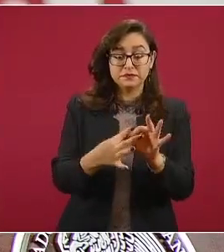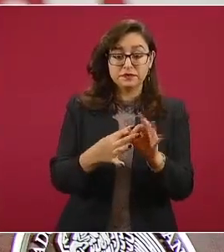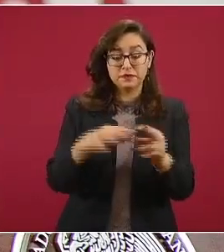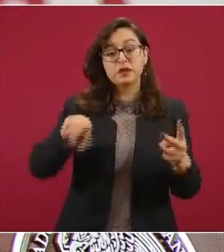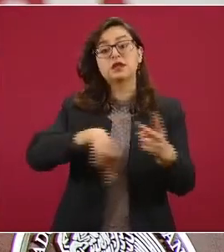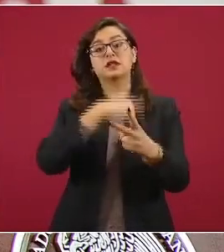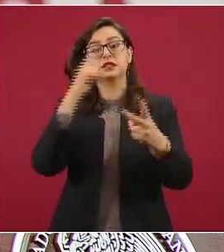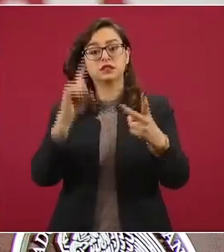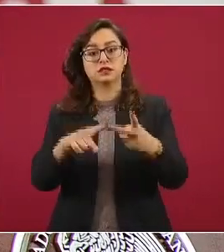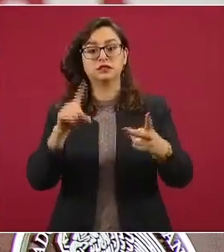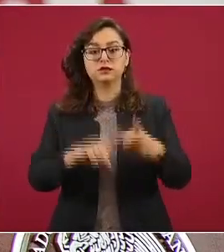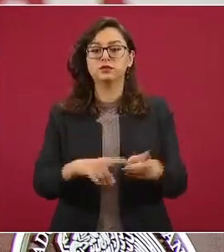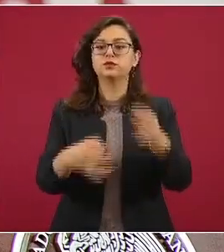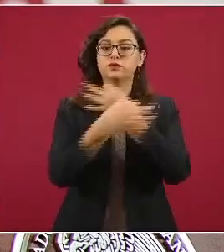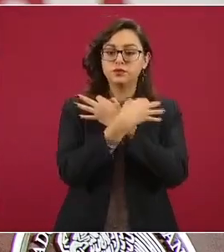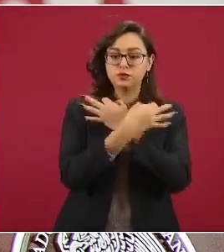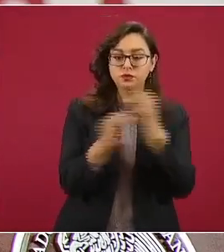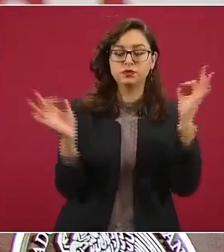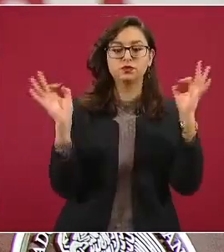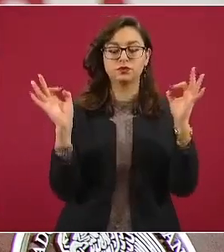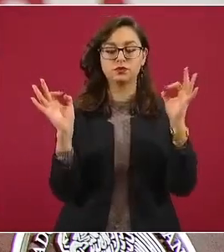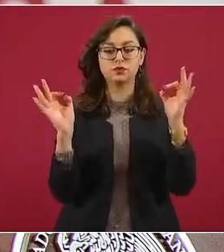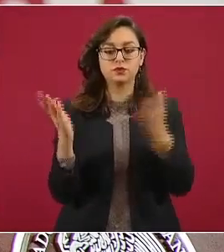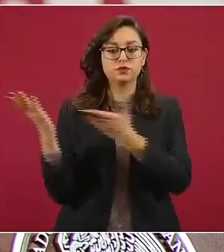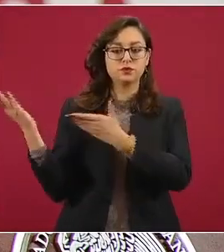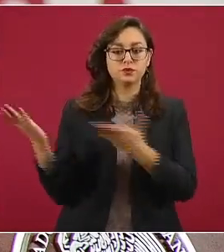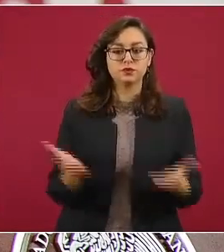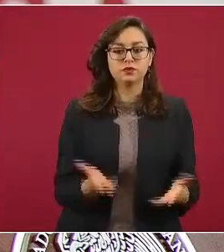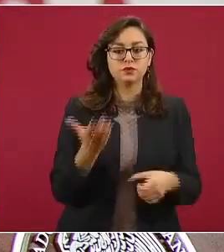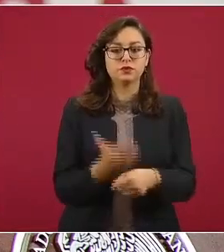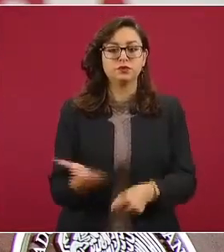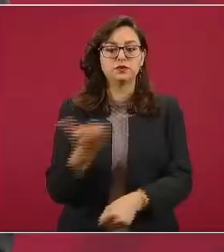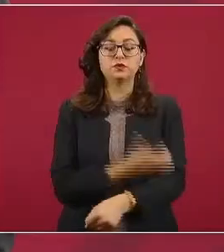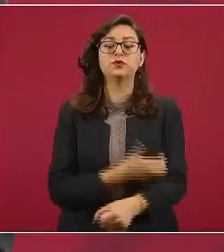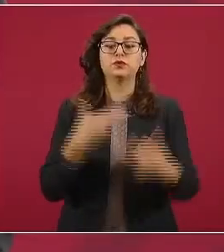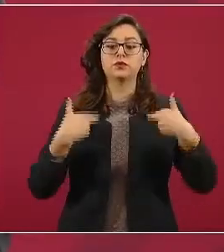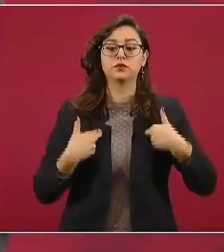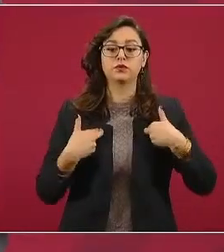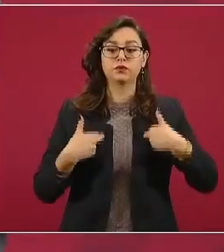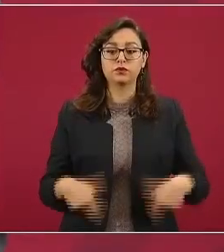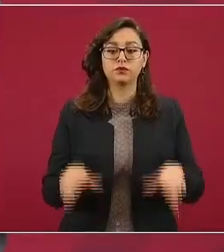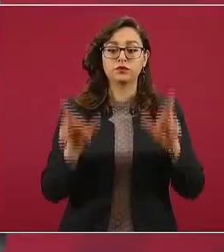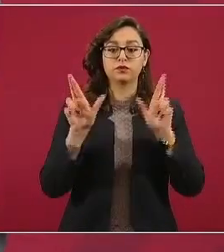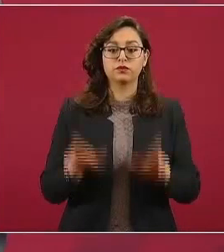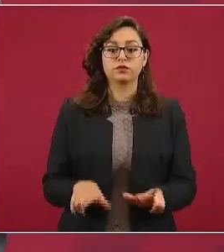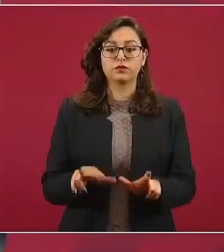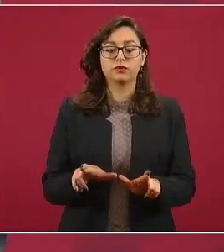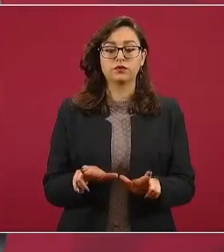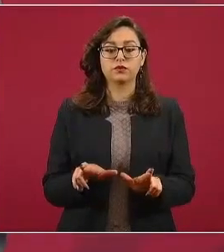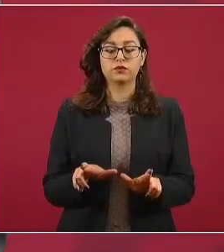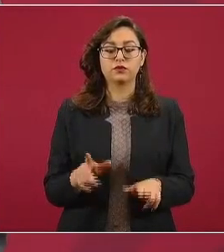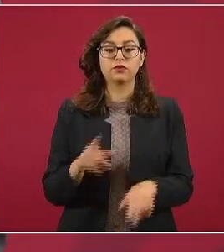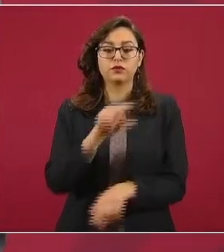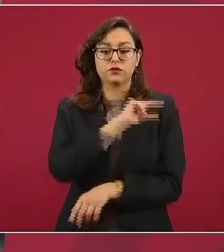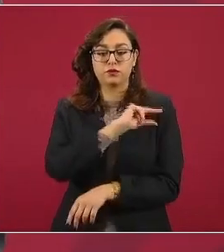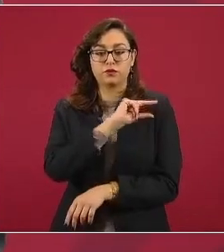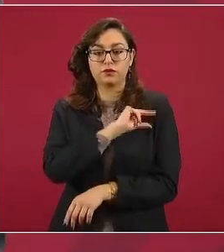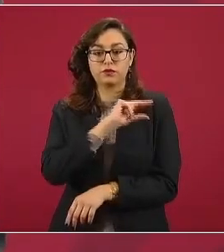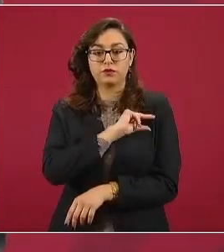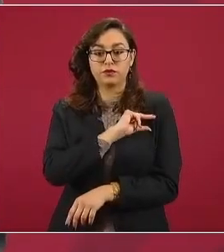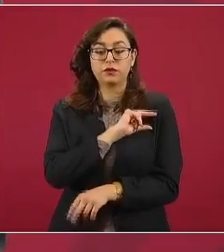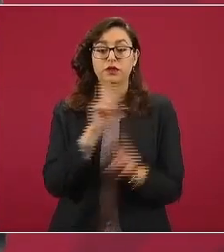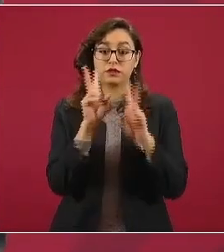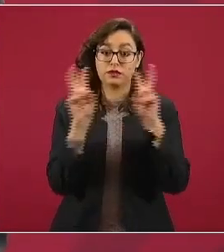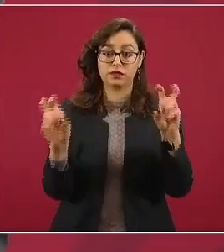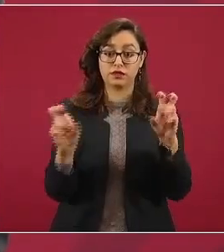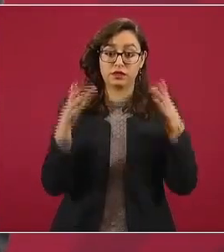anunciar, están aquí los representantes del sector privado en